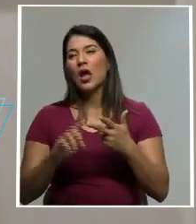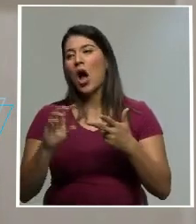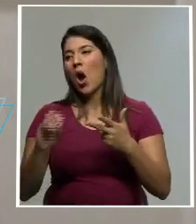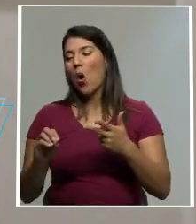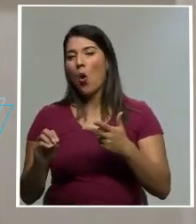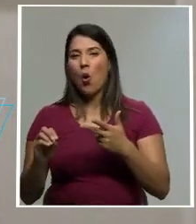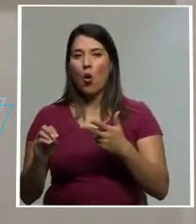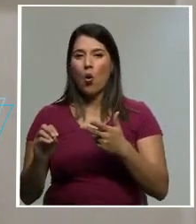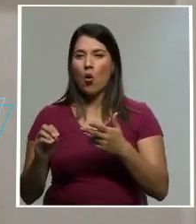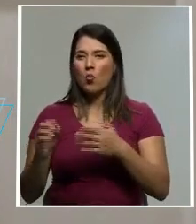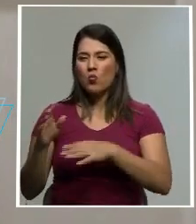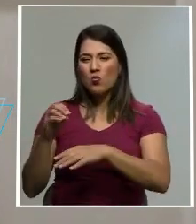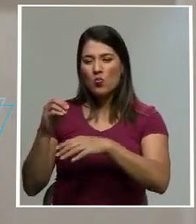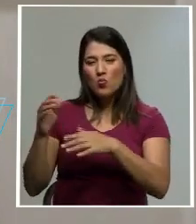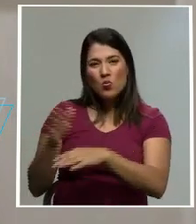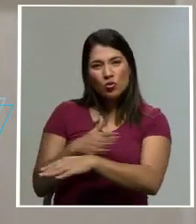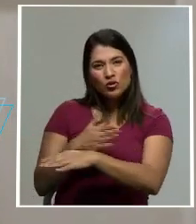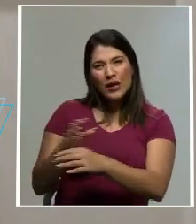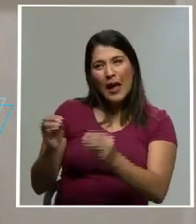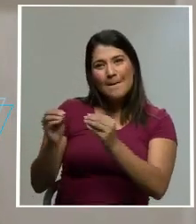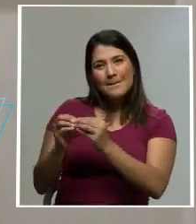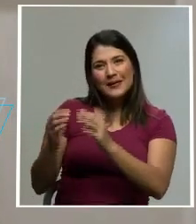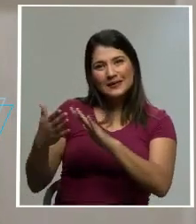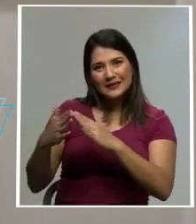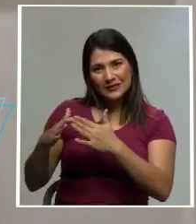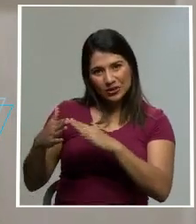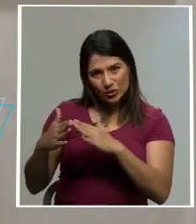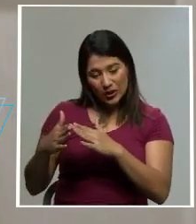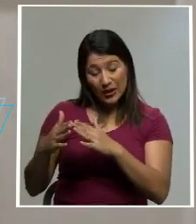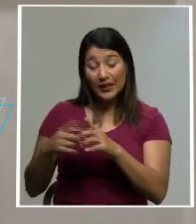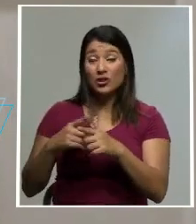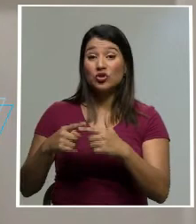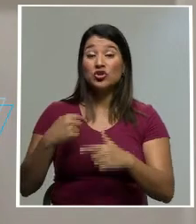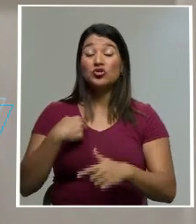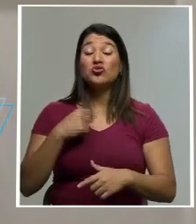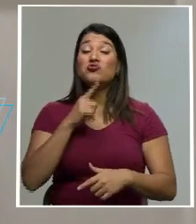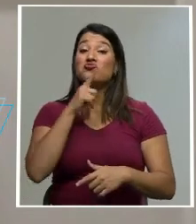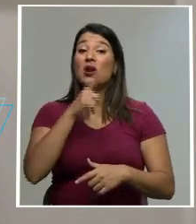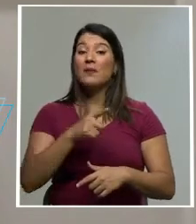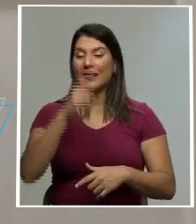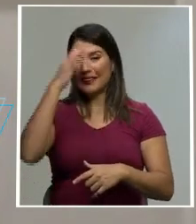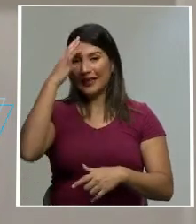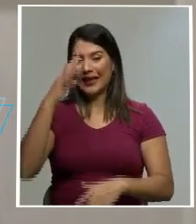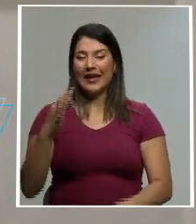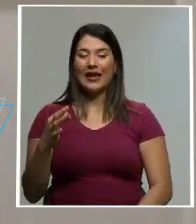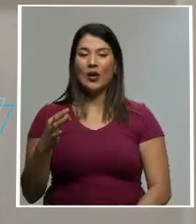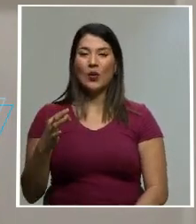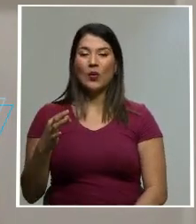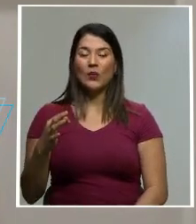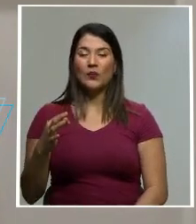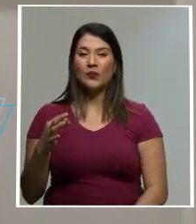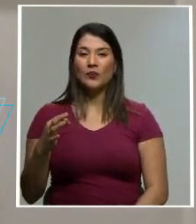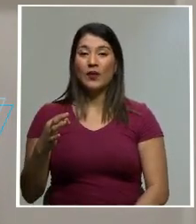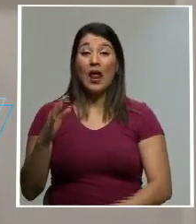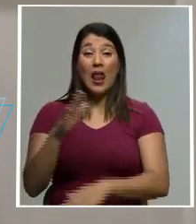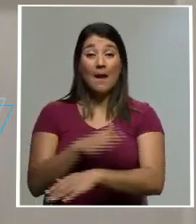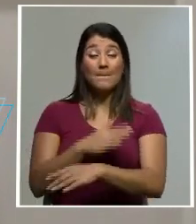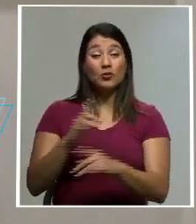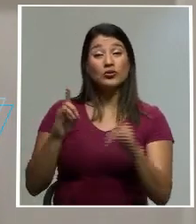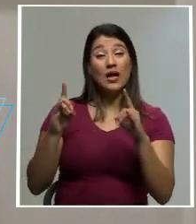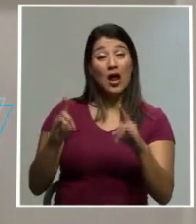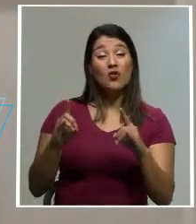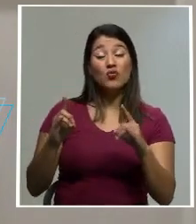ritmos más urbanos, etcétera. Entonces realmente creo que como intertexto, digamos, la música rock